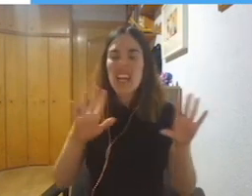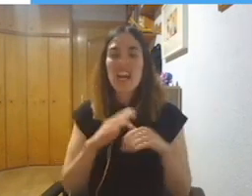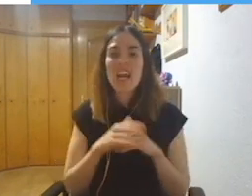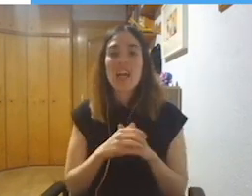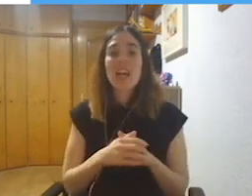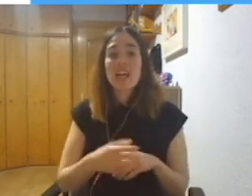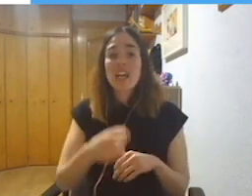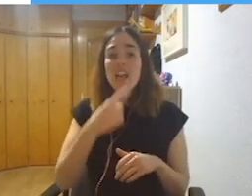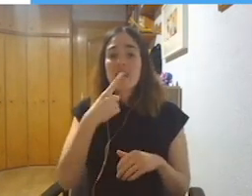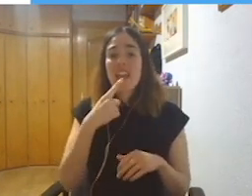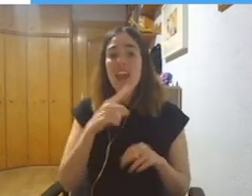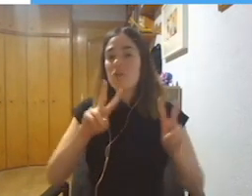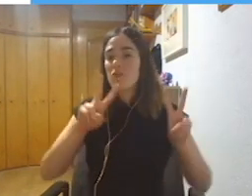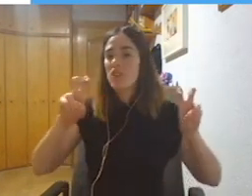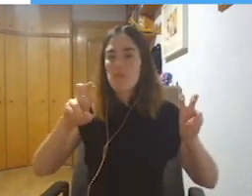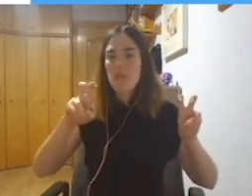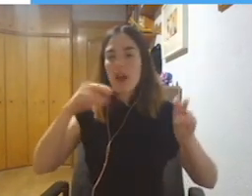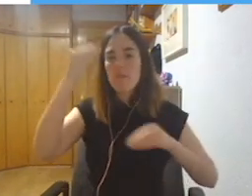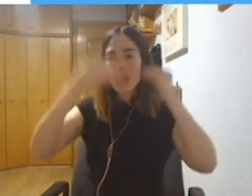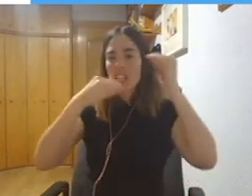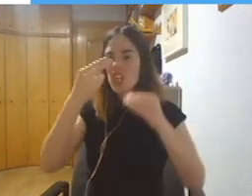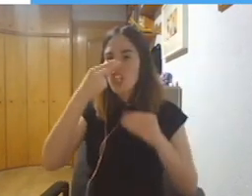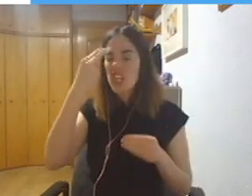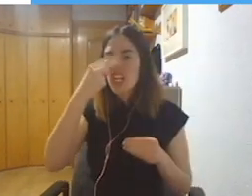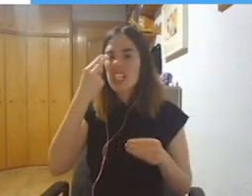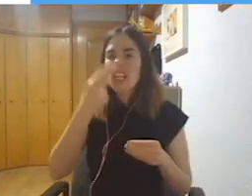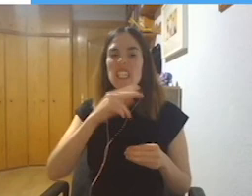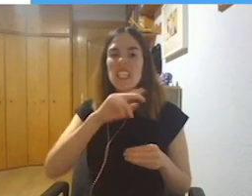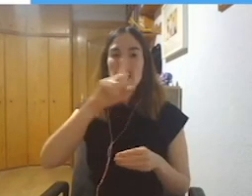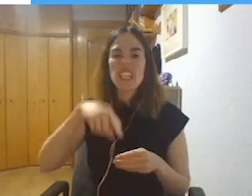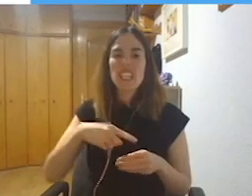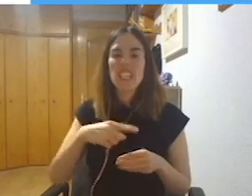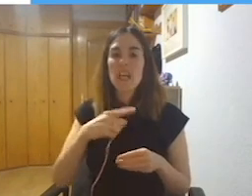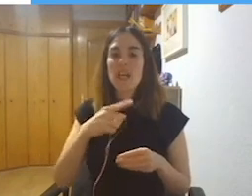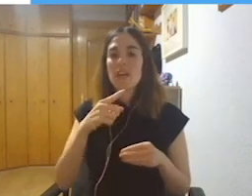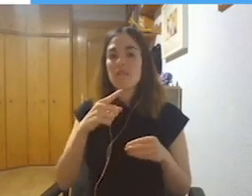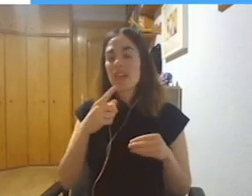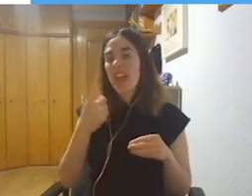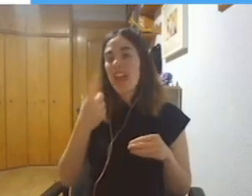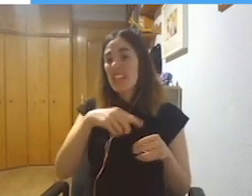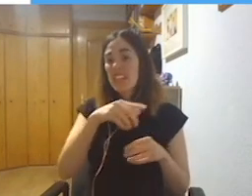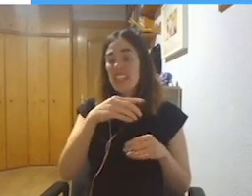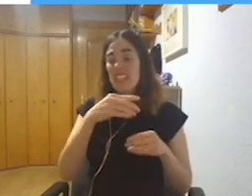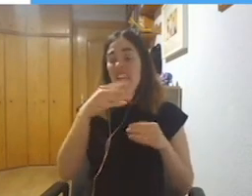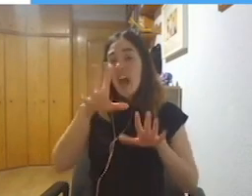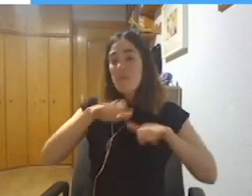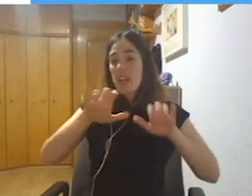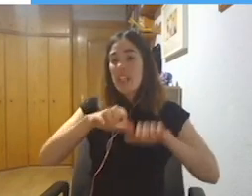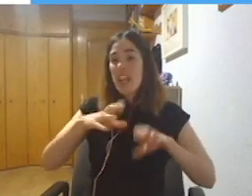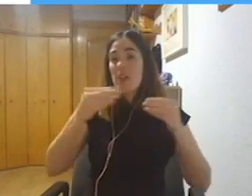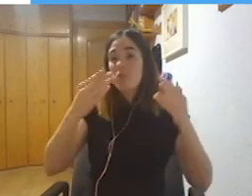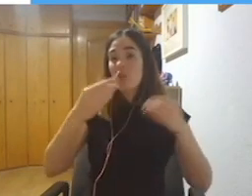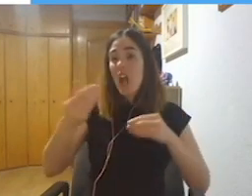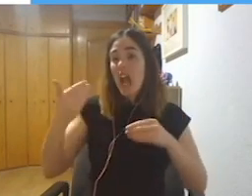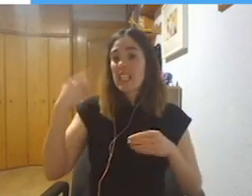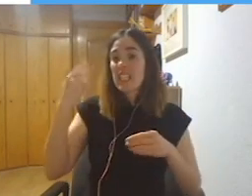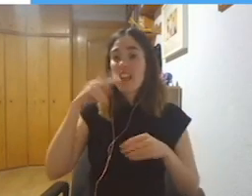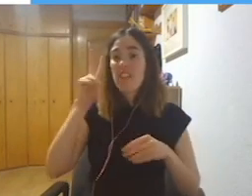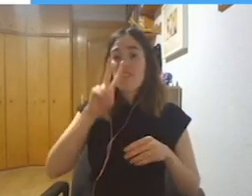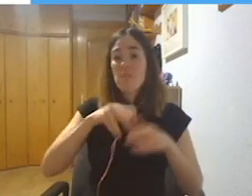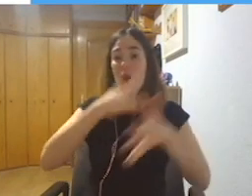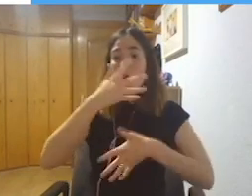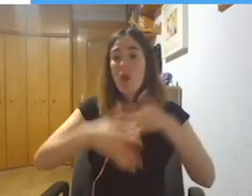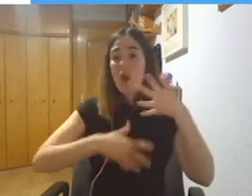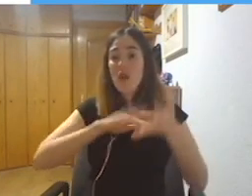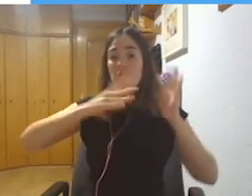pues como decía, un tema que yo creo que es muy interesante y del que se puede sacar mucho también, ¿no? Ya vimos ayer cómo está contemplada la lengua